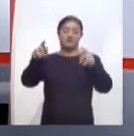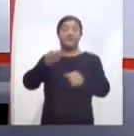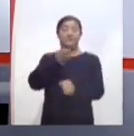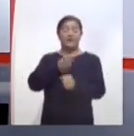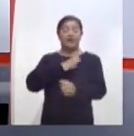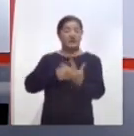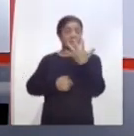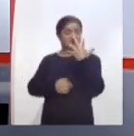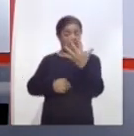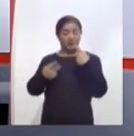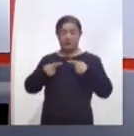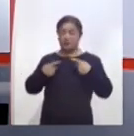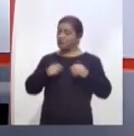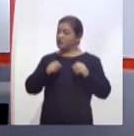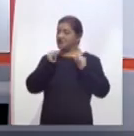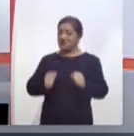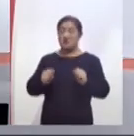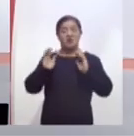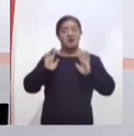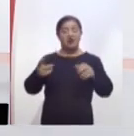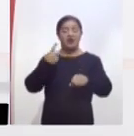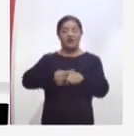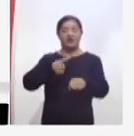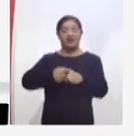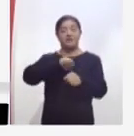suman ya 5 confirmados.